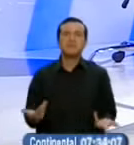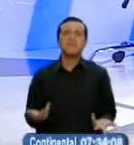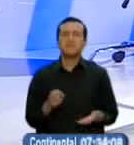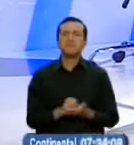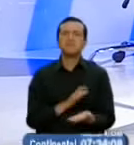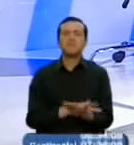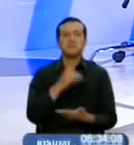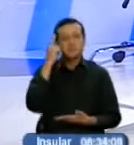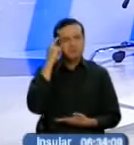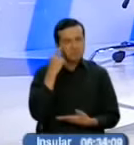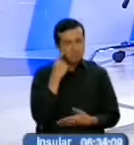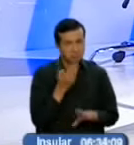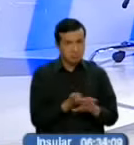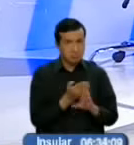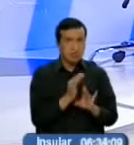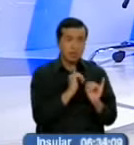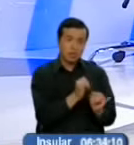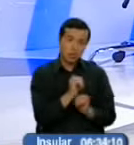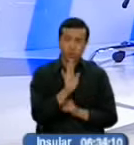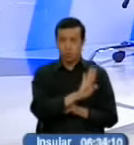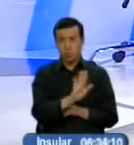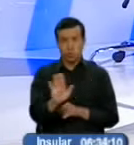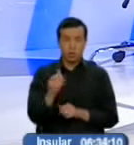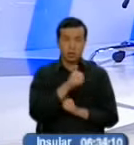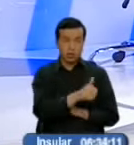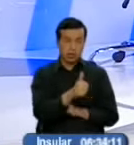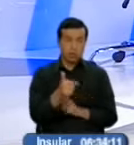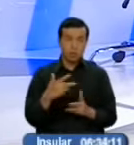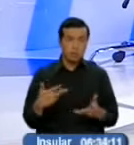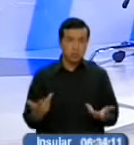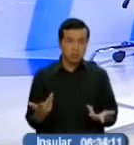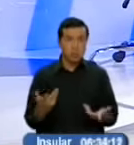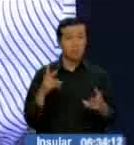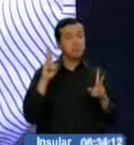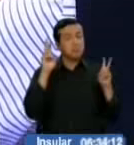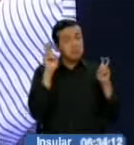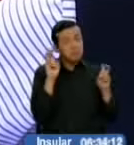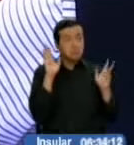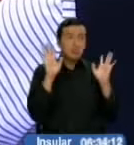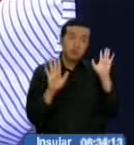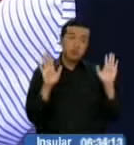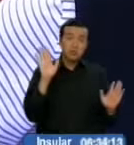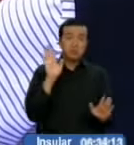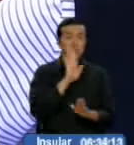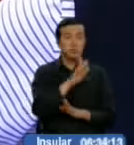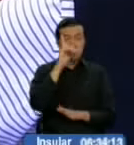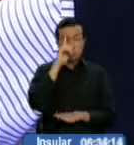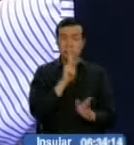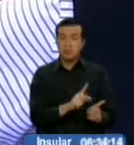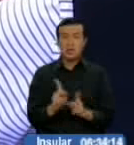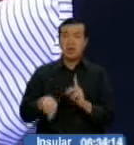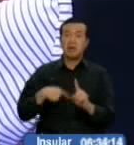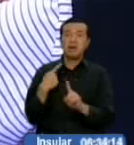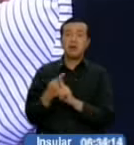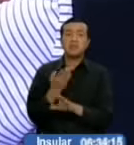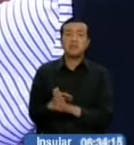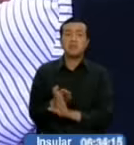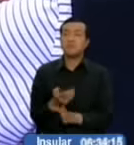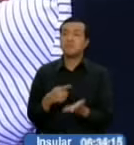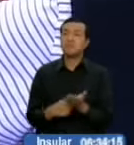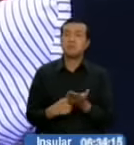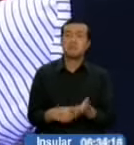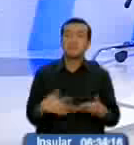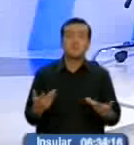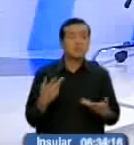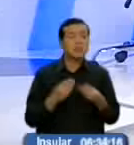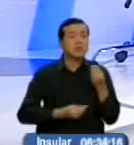programas de gobierno? Y no digo individuales, de acuerdo a cada uno de los elementos que están ahí, que pueden haber algunos planes de gobierno, pero hasta ahora no se discute sobre lo